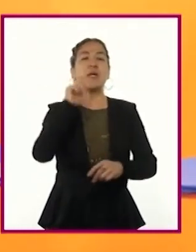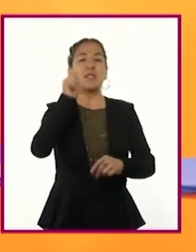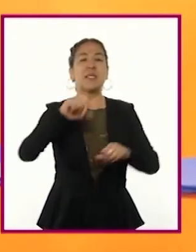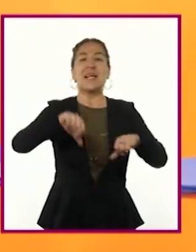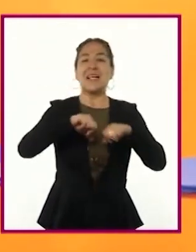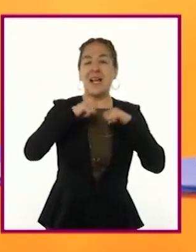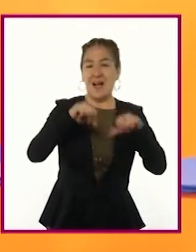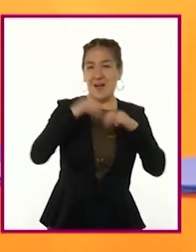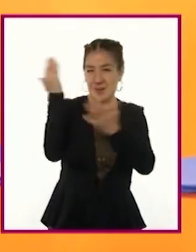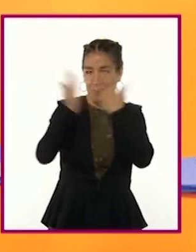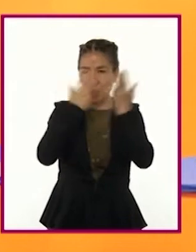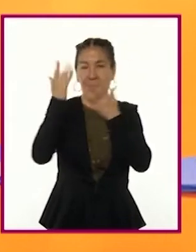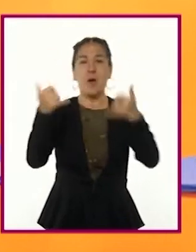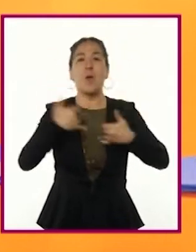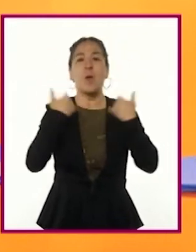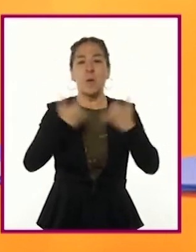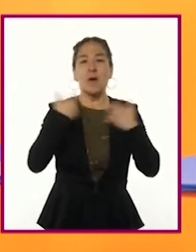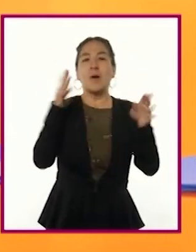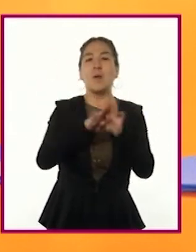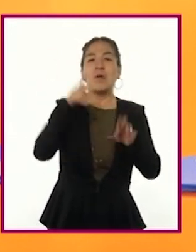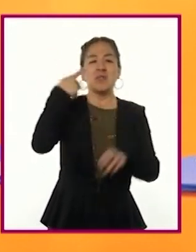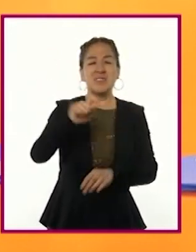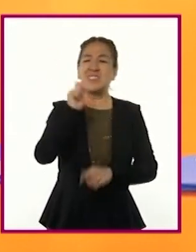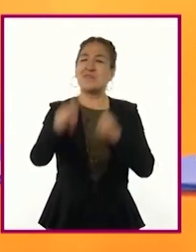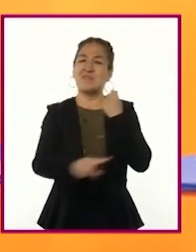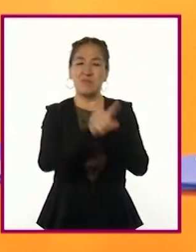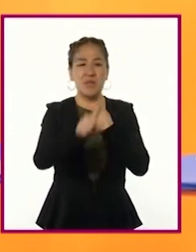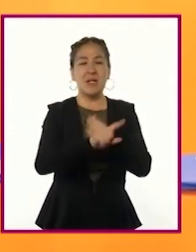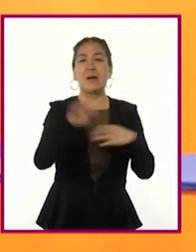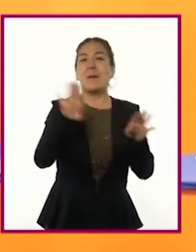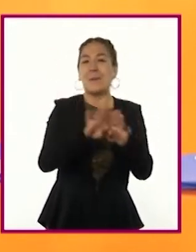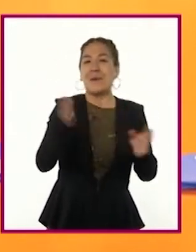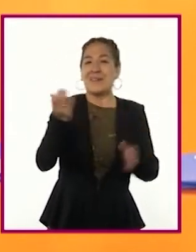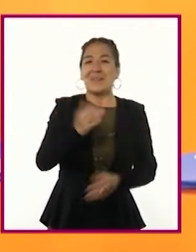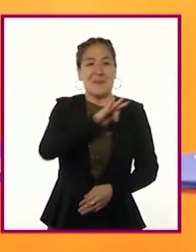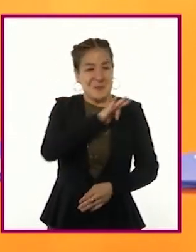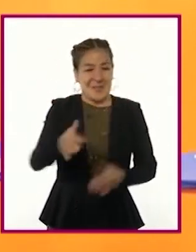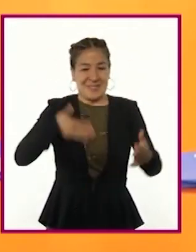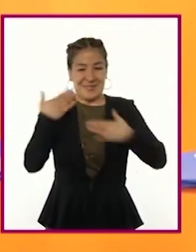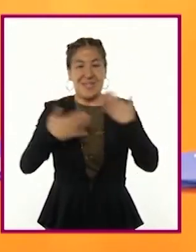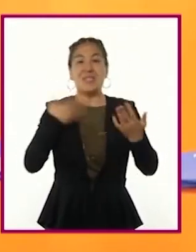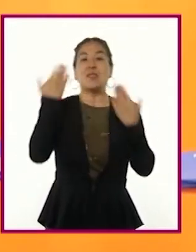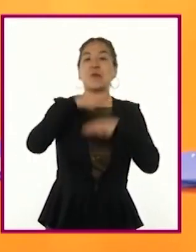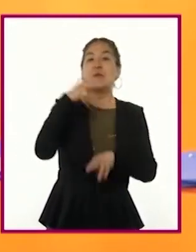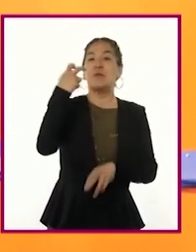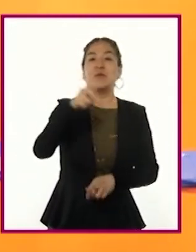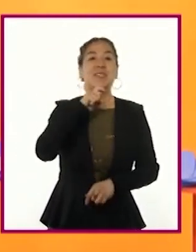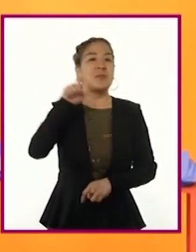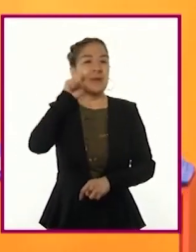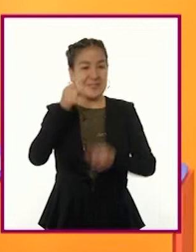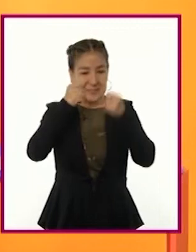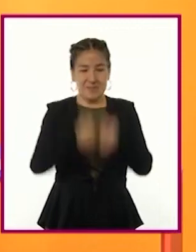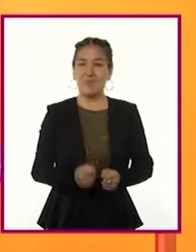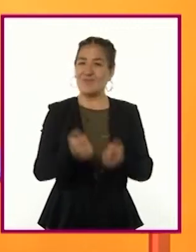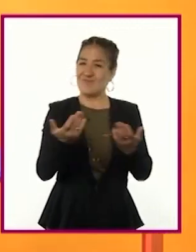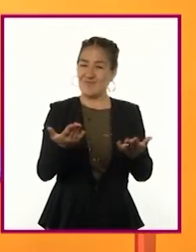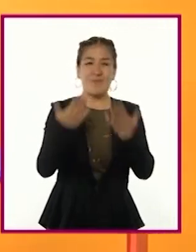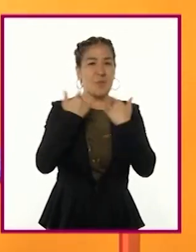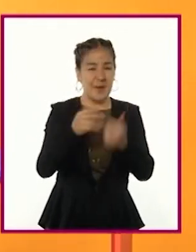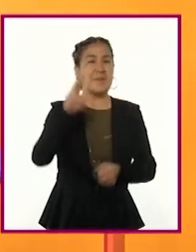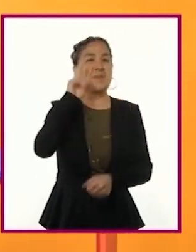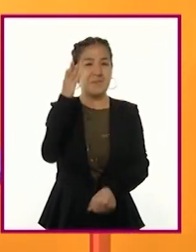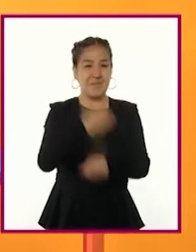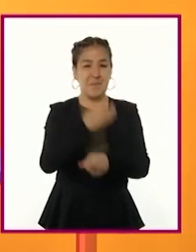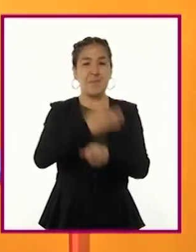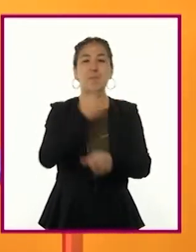han experimentado unos sucesos que no les han permitido disfrutar su sexualidad de forma plena y segura. Acompáñenos a analizar